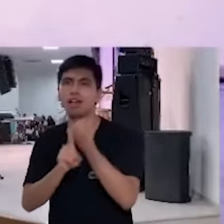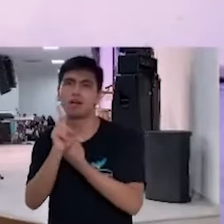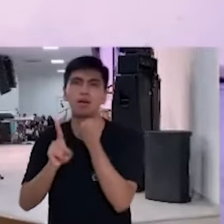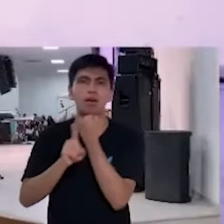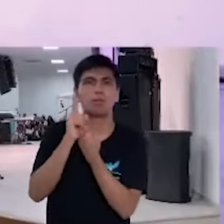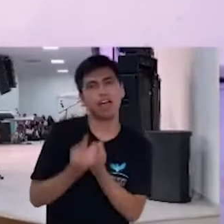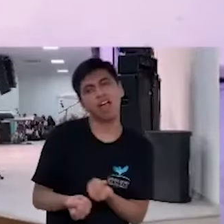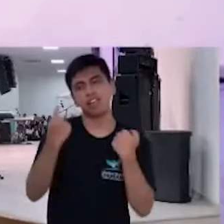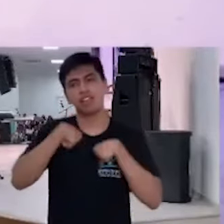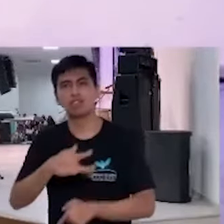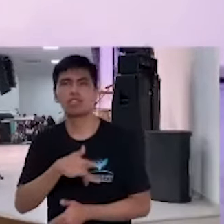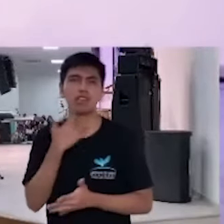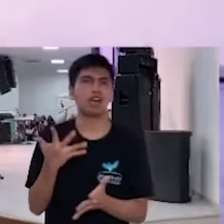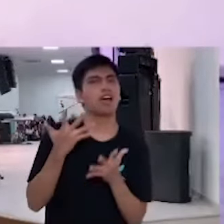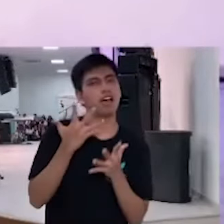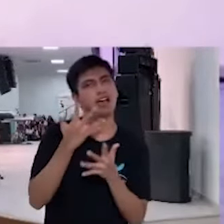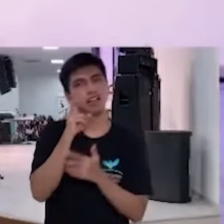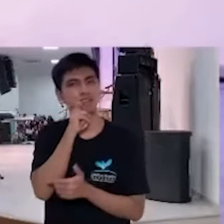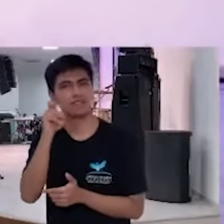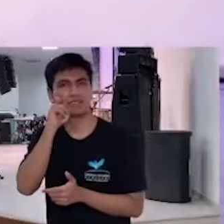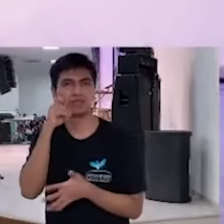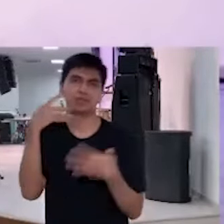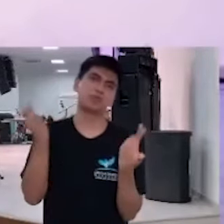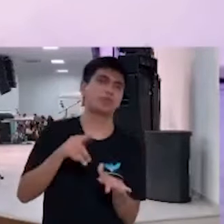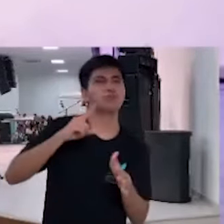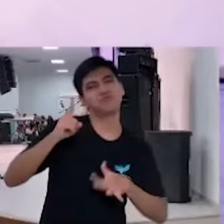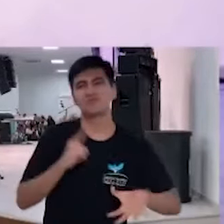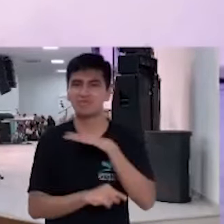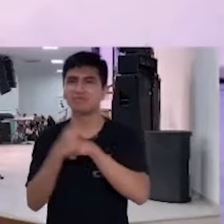de vulnerabilidad muy peligroso.